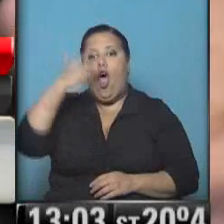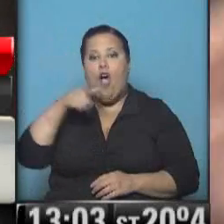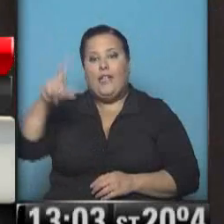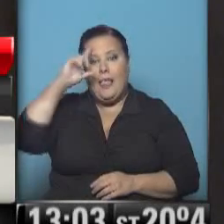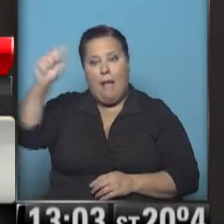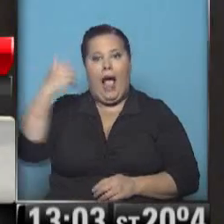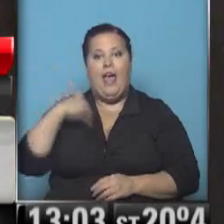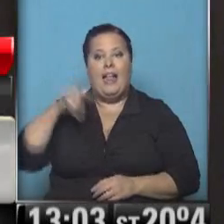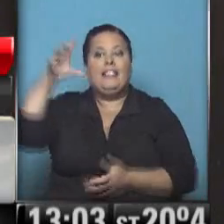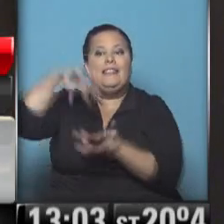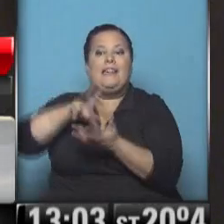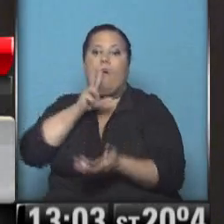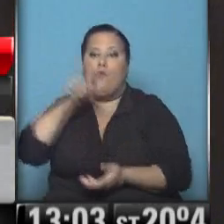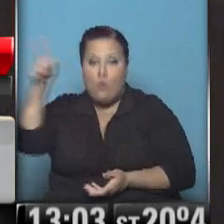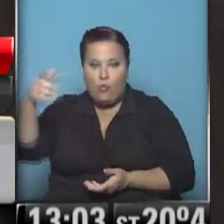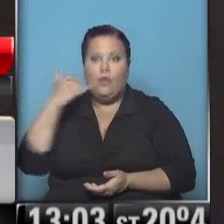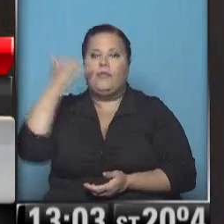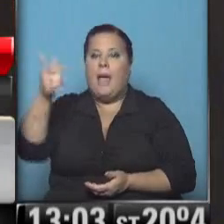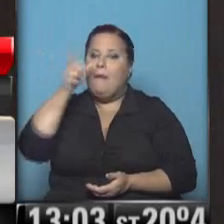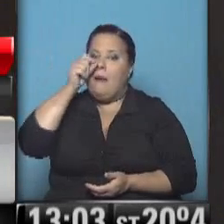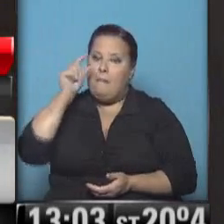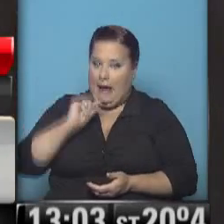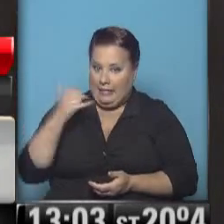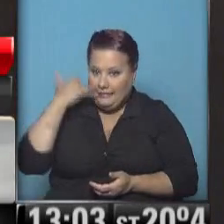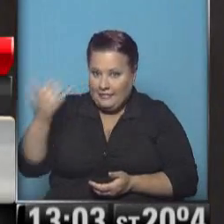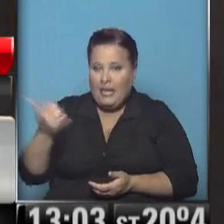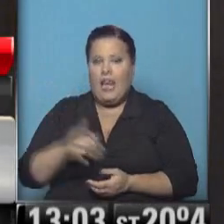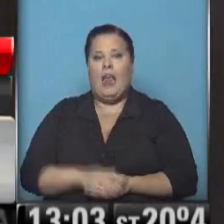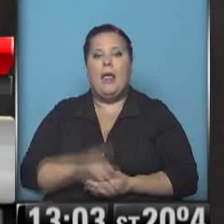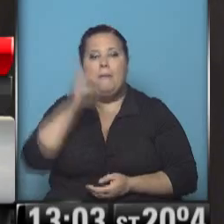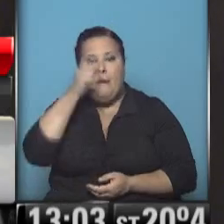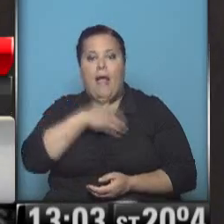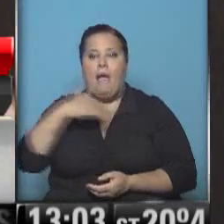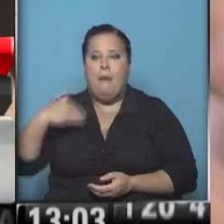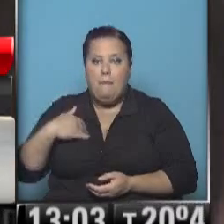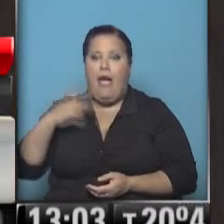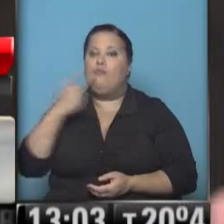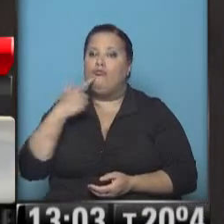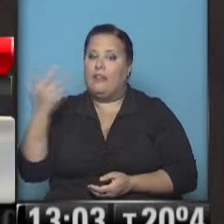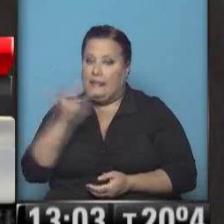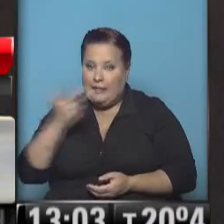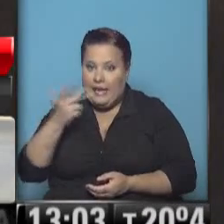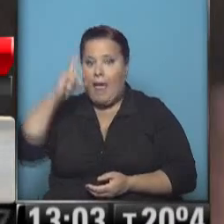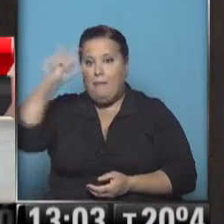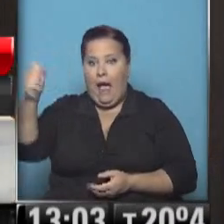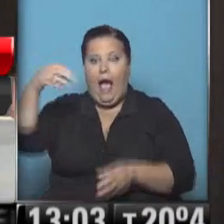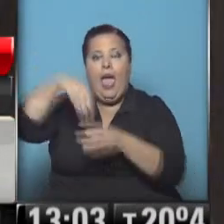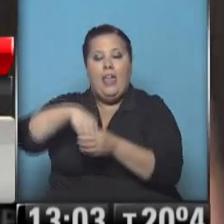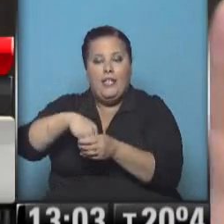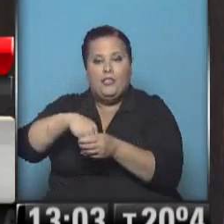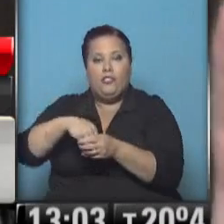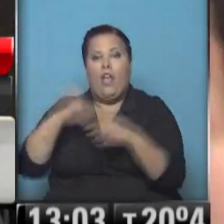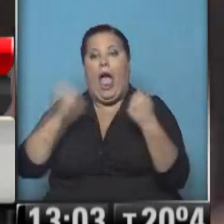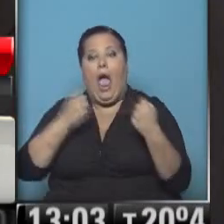cónsul argentino en Rusia. Hablé con el padre recién, estaban el papá, la mamá, Kevin y el cónsul en el